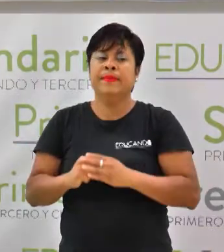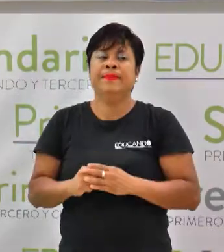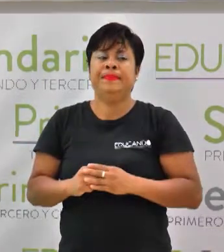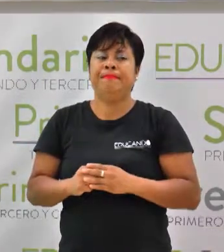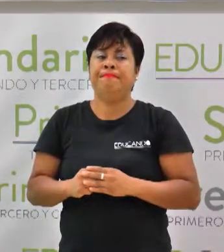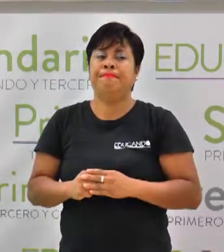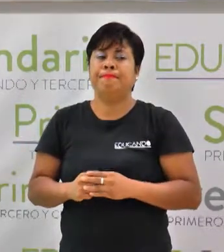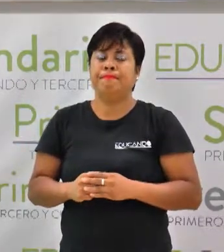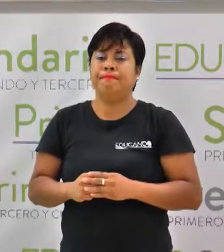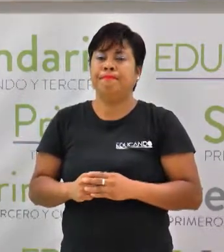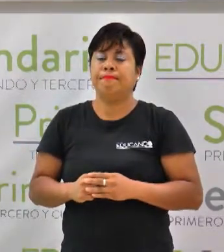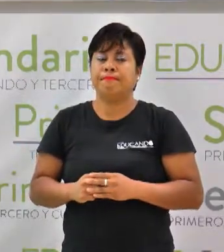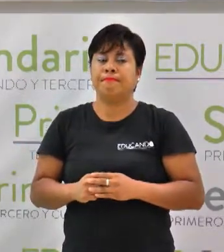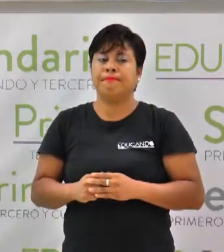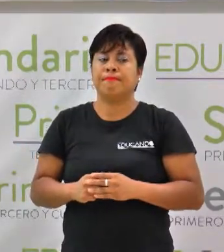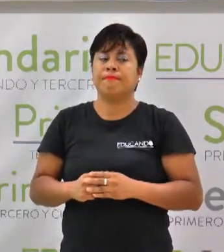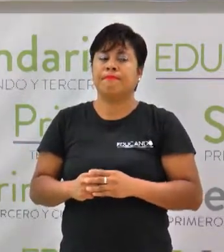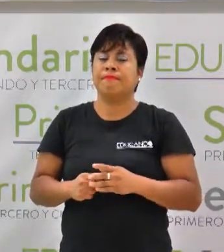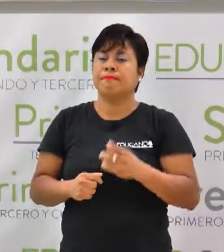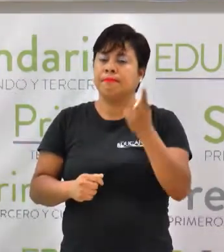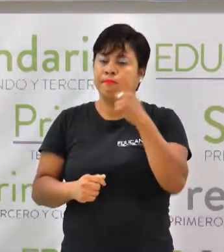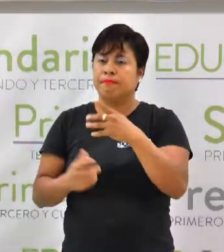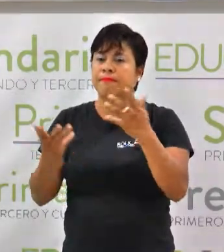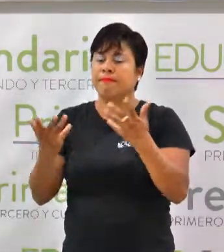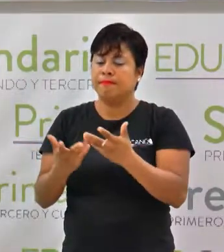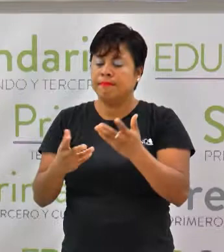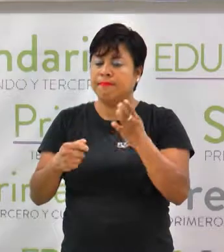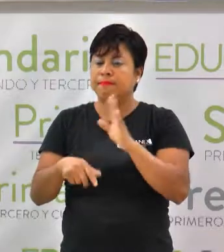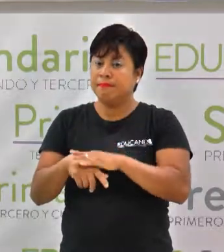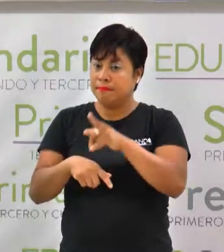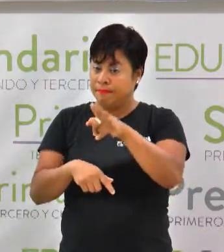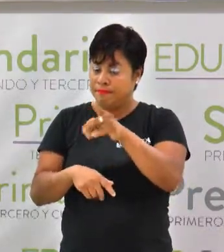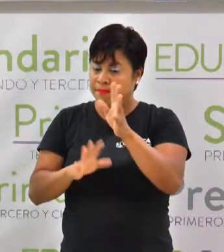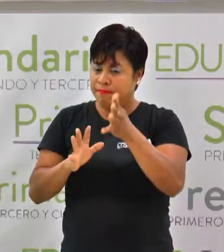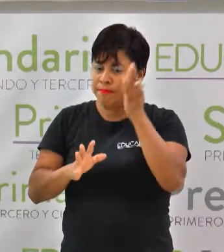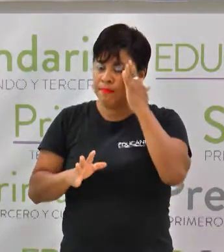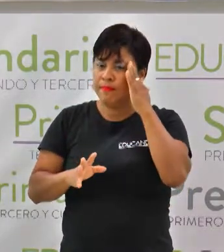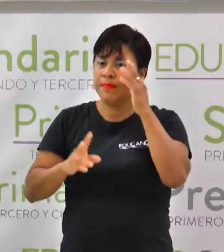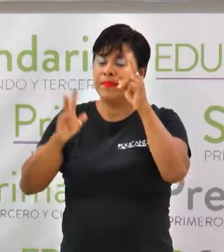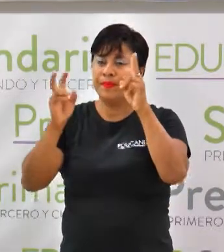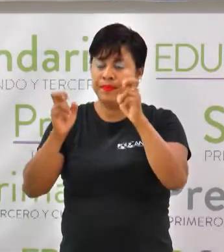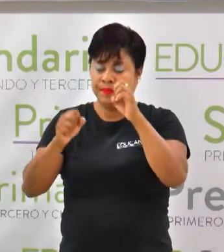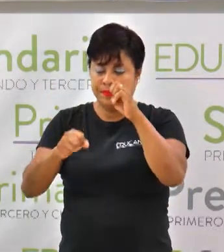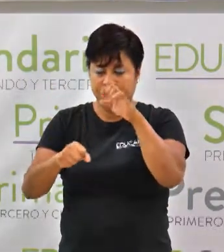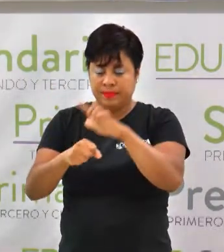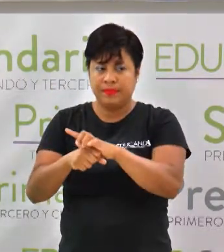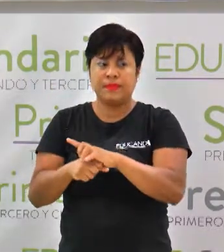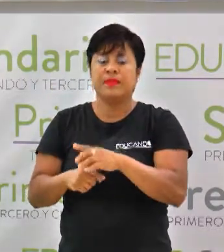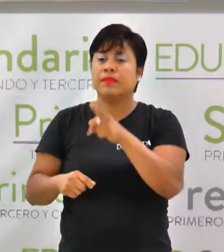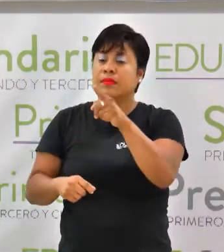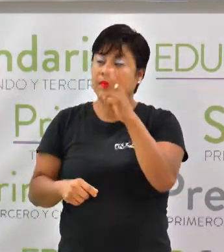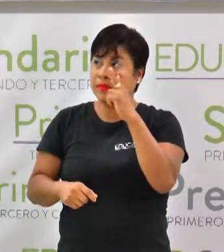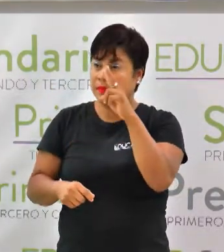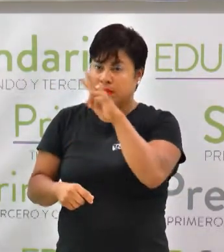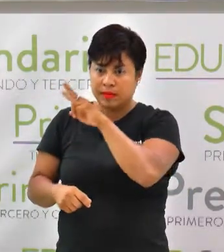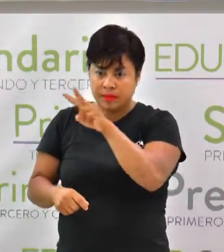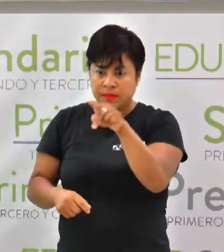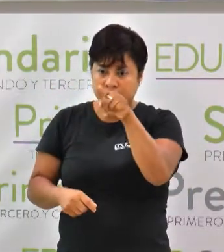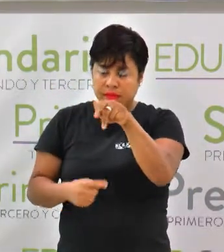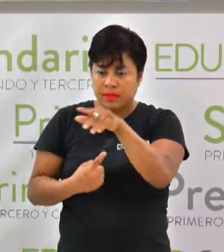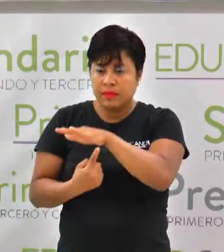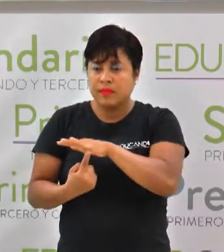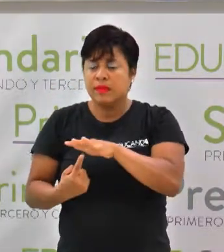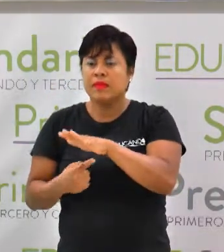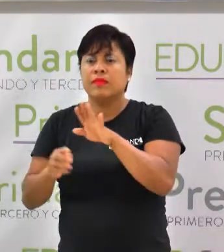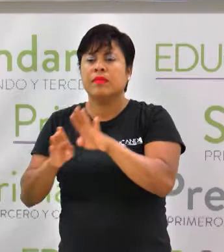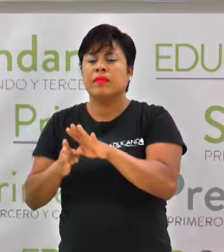a pensar un poquito más de lo que ya haces todos los días en un tema específico. ¿Has observado en